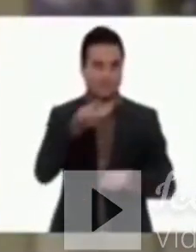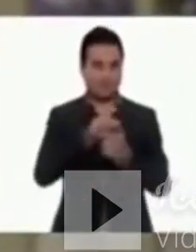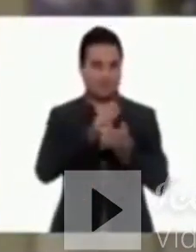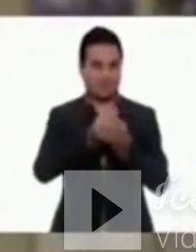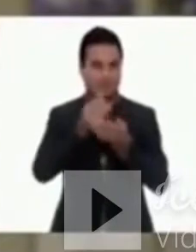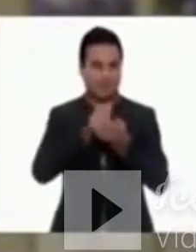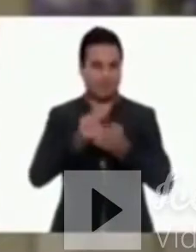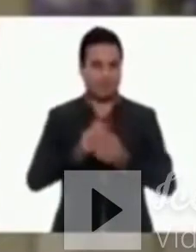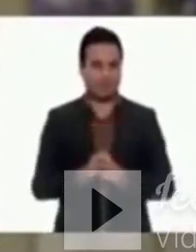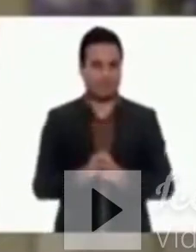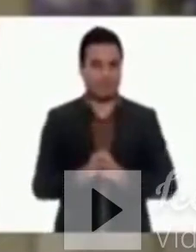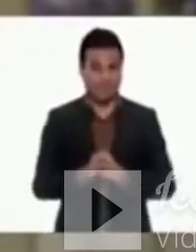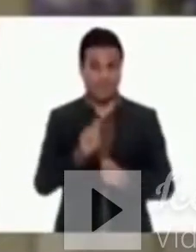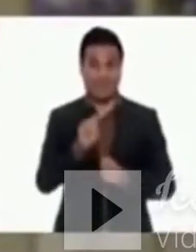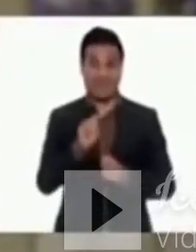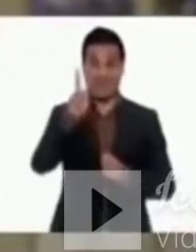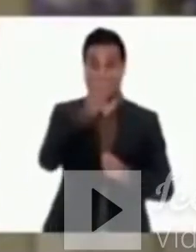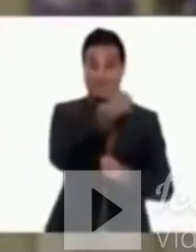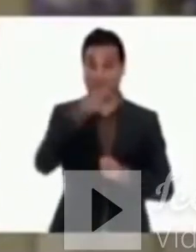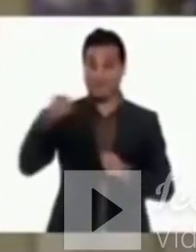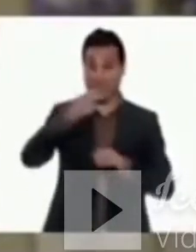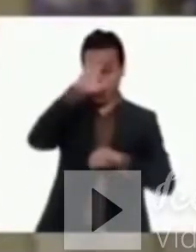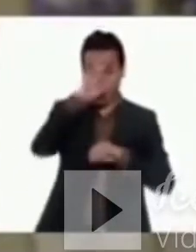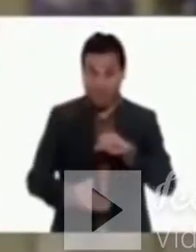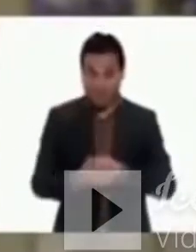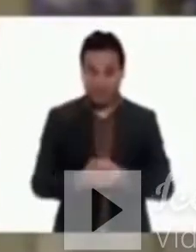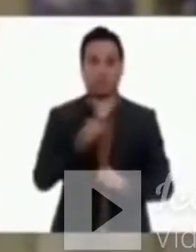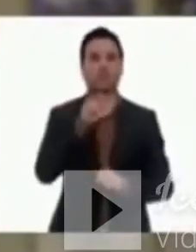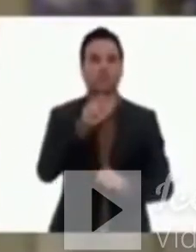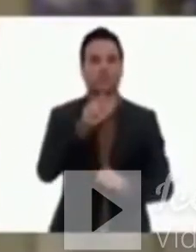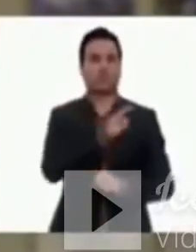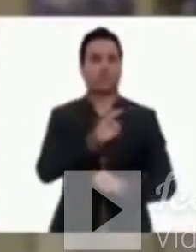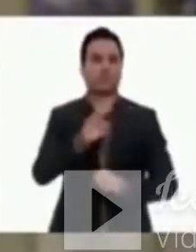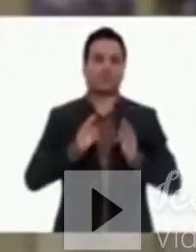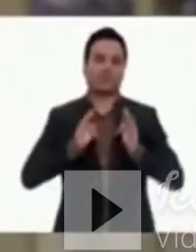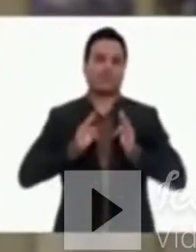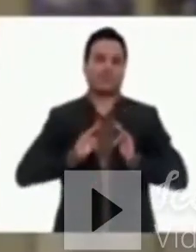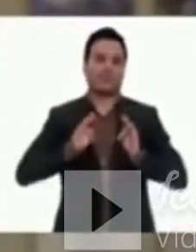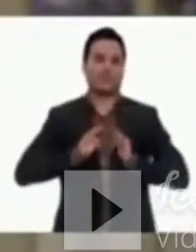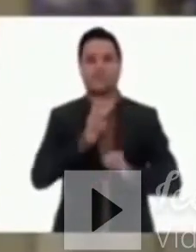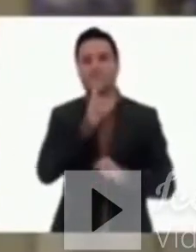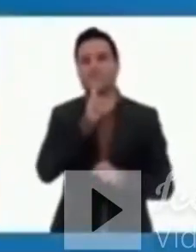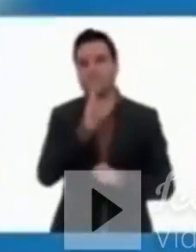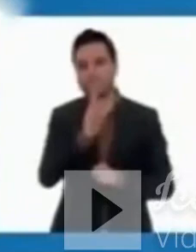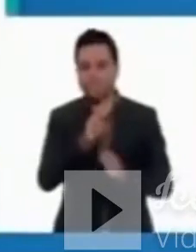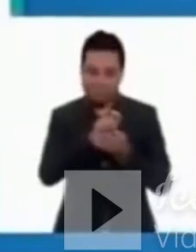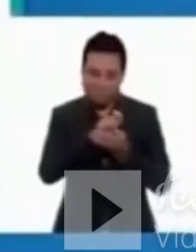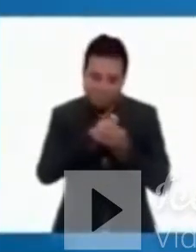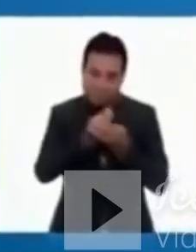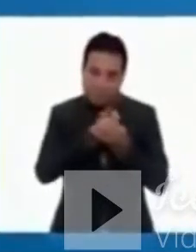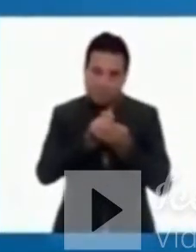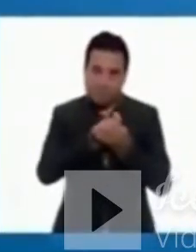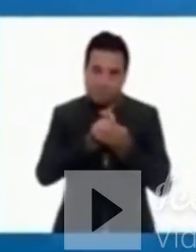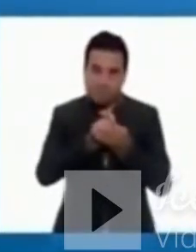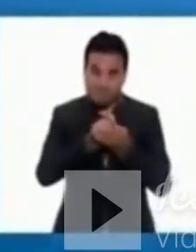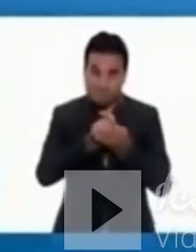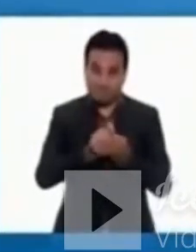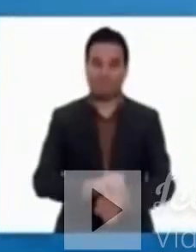piden, para que cuando acabe el programa puedas responderlas y hacerlas a tu ritmo.